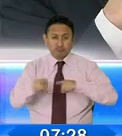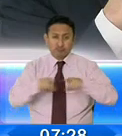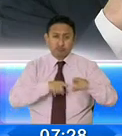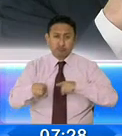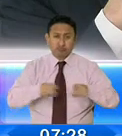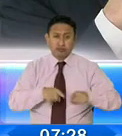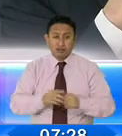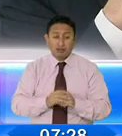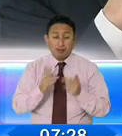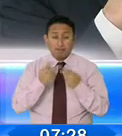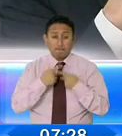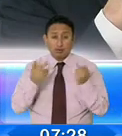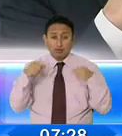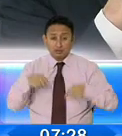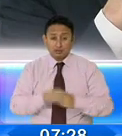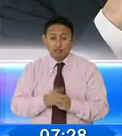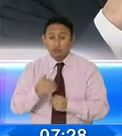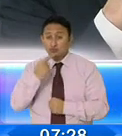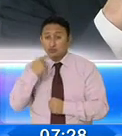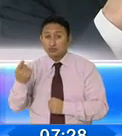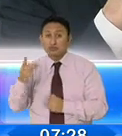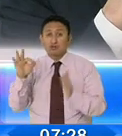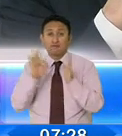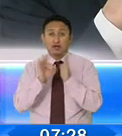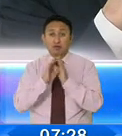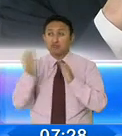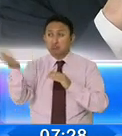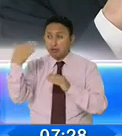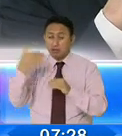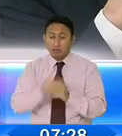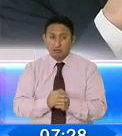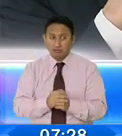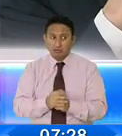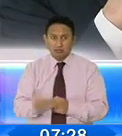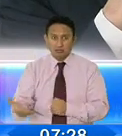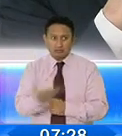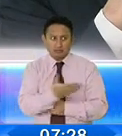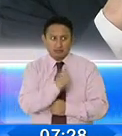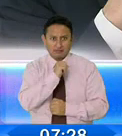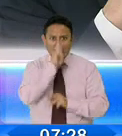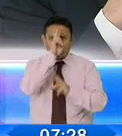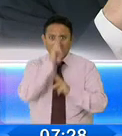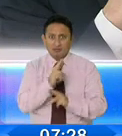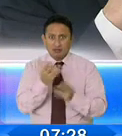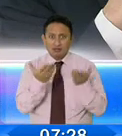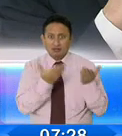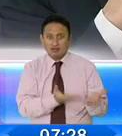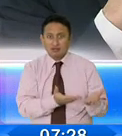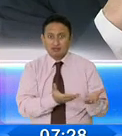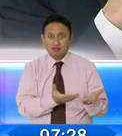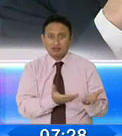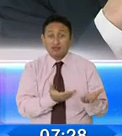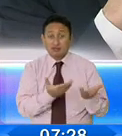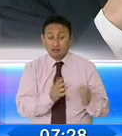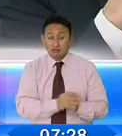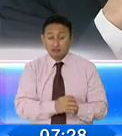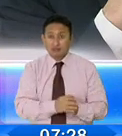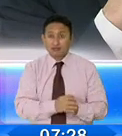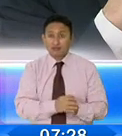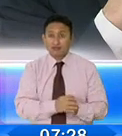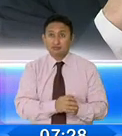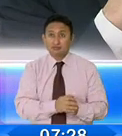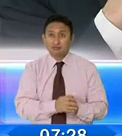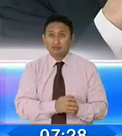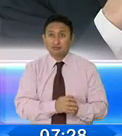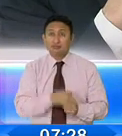campeonatos públicamente y que se anuncian por las redes sociales. A este nivel de irresponsabilidad nosotros hemos llegado ya en